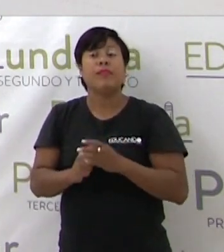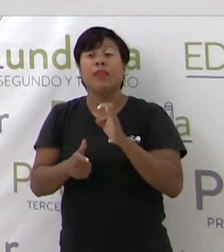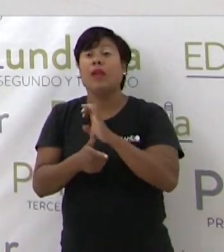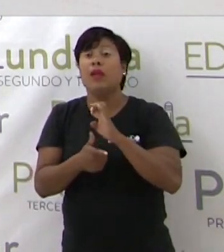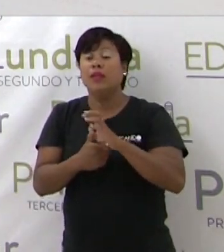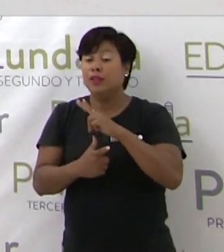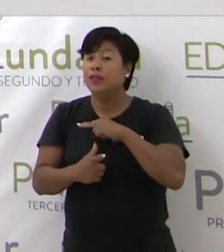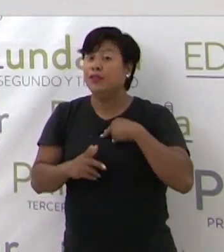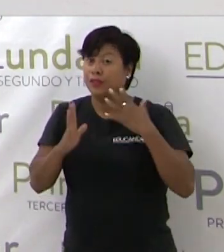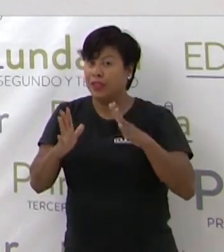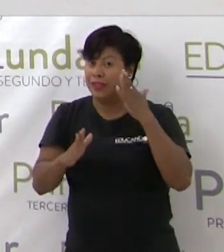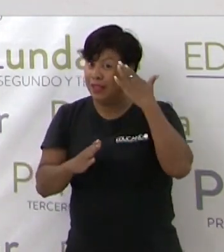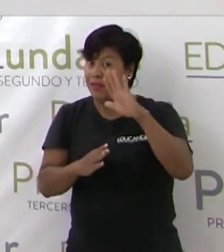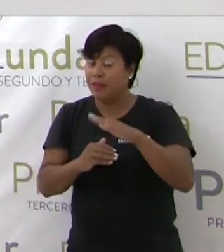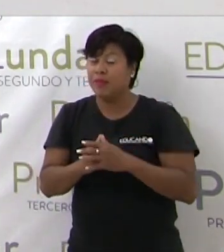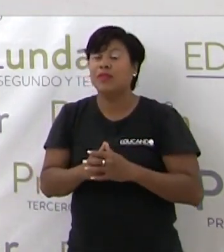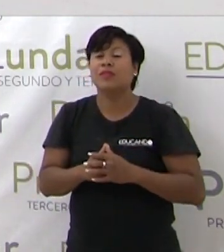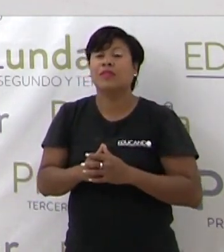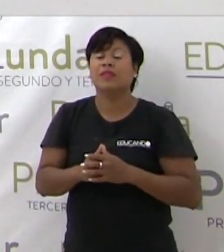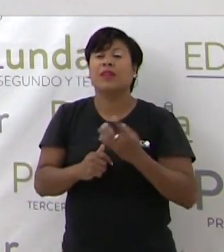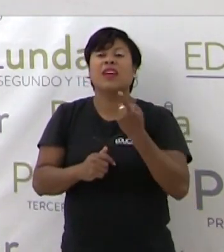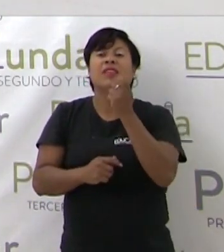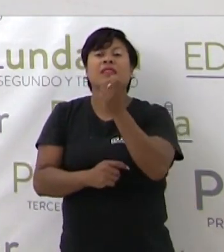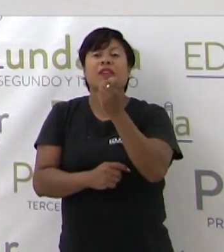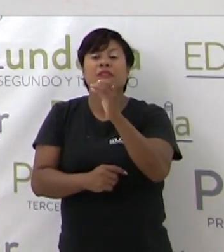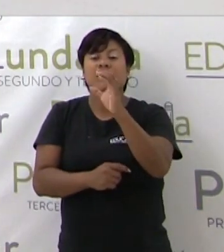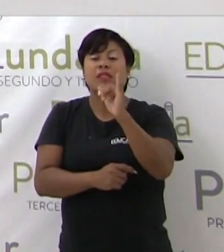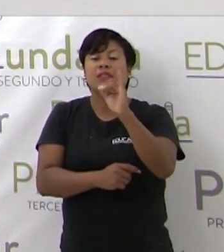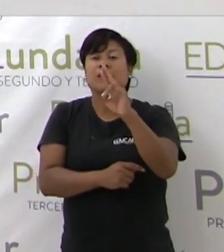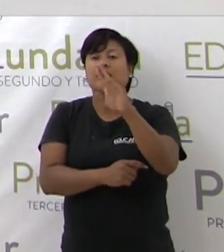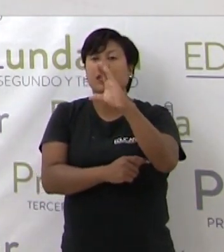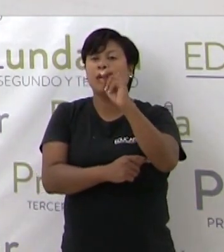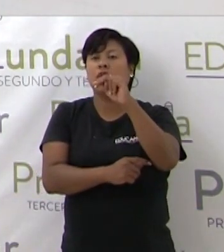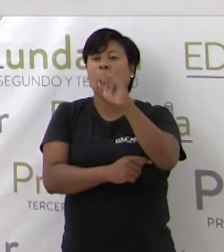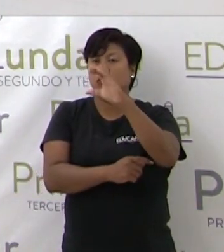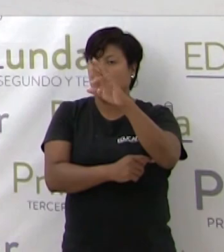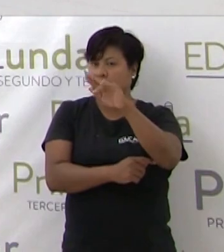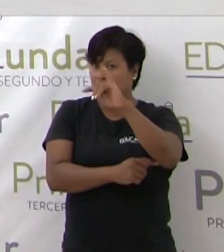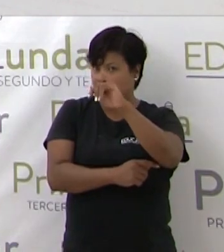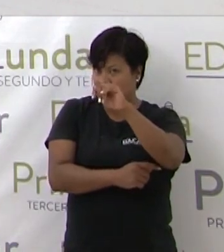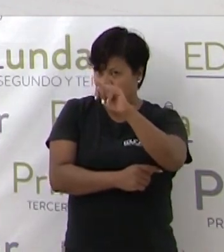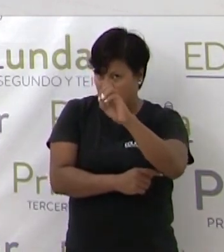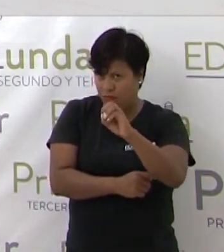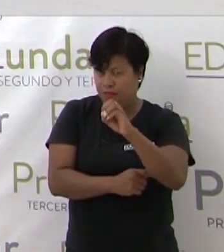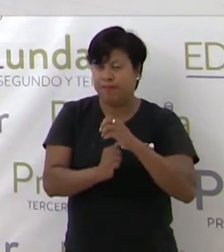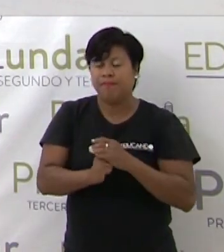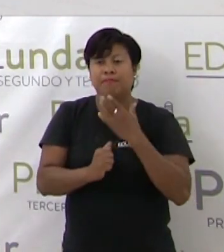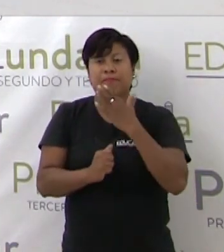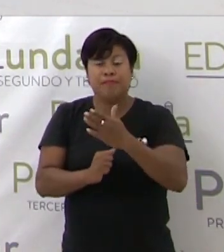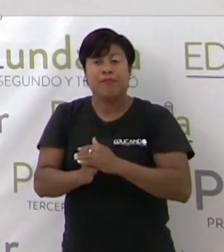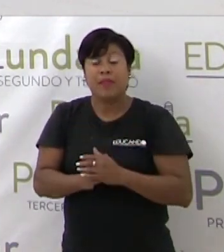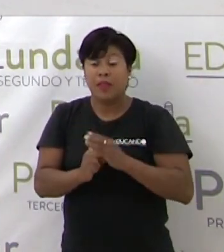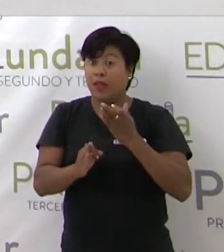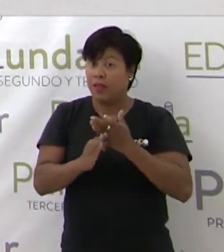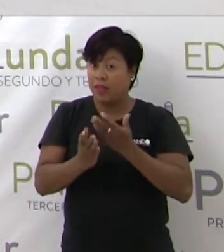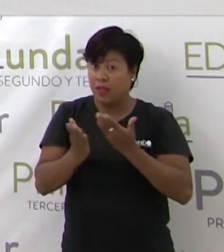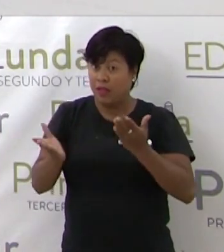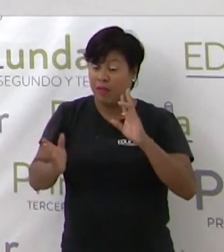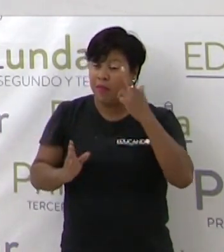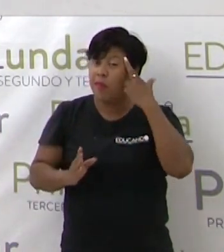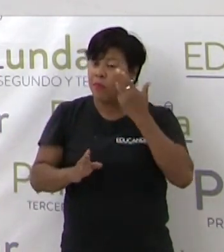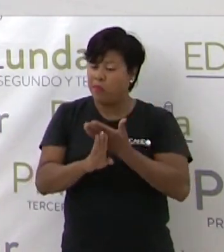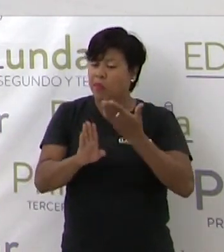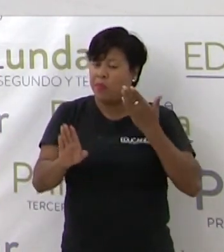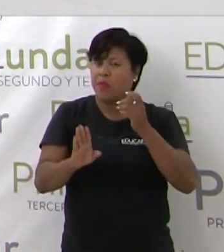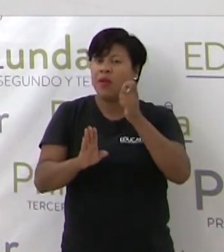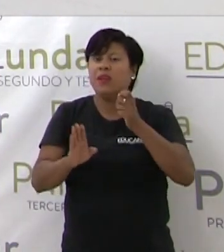ahora, niños y niñas, lo que significa circunscrito. Bueno, una vez que ya vimos esto, vamos a recordar un poquito las